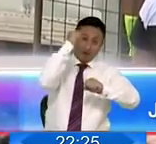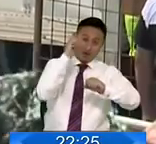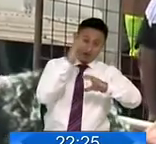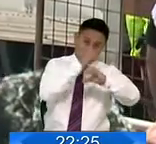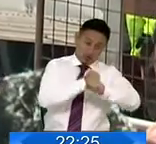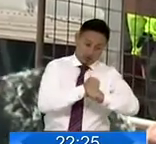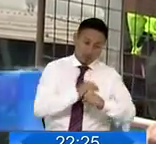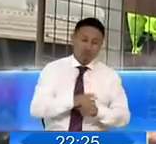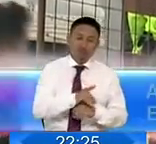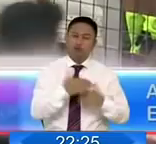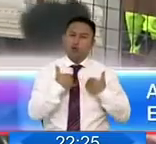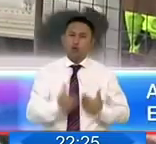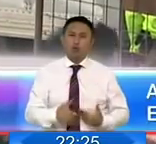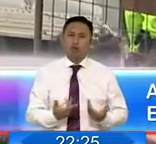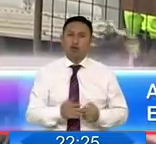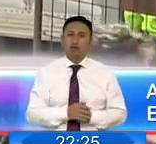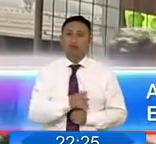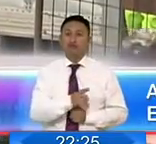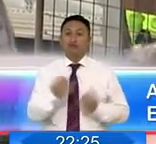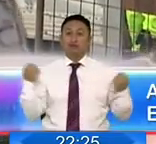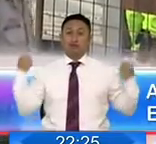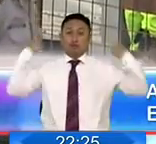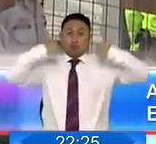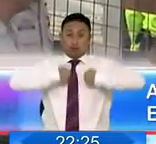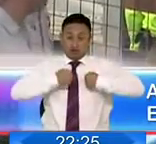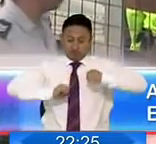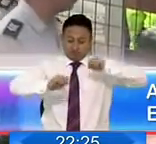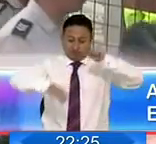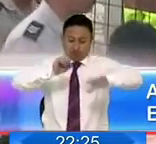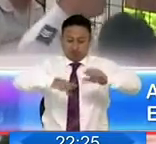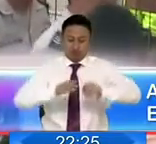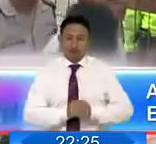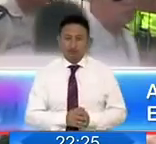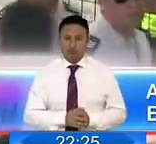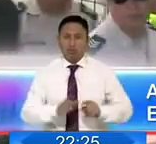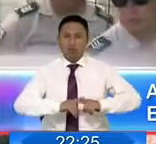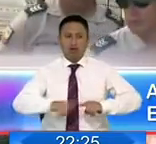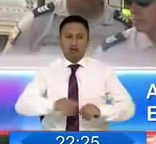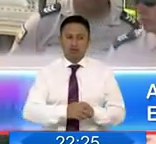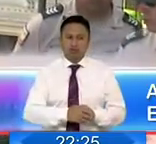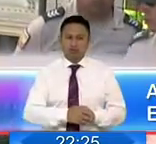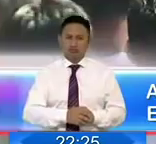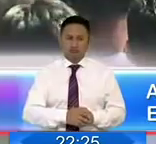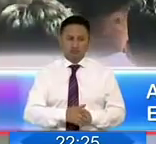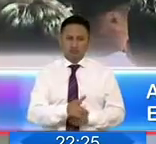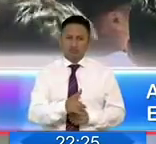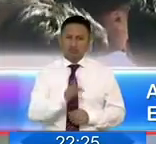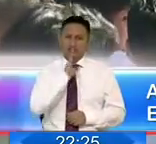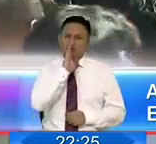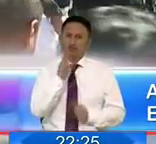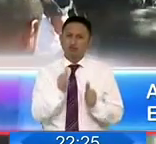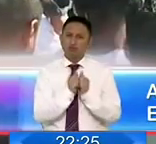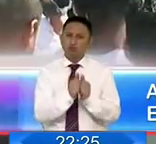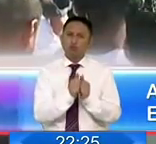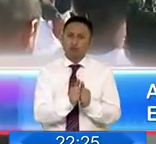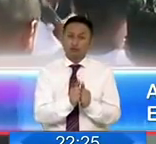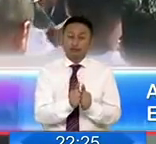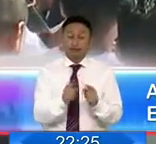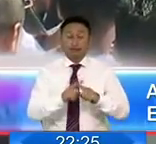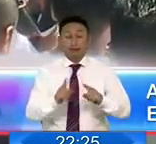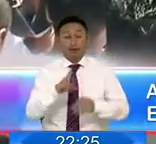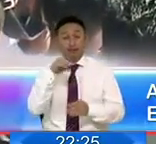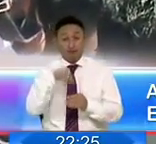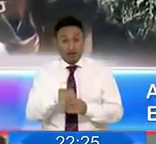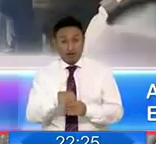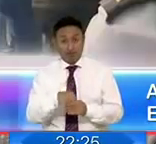fue encontrado en medio de mochilas, aunque muchos comentaban que siempre les veían caminar juntos, pero nadie sabe lo que sucede